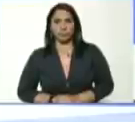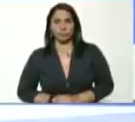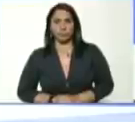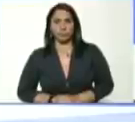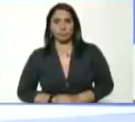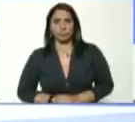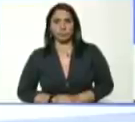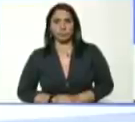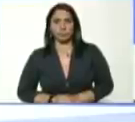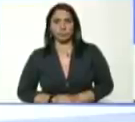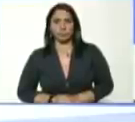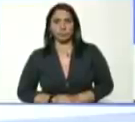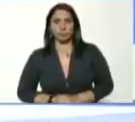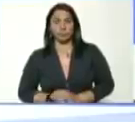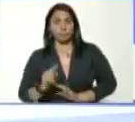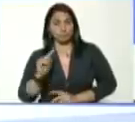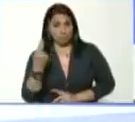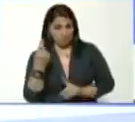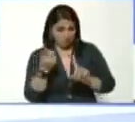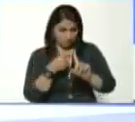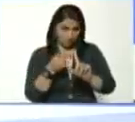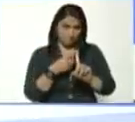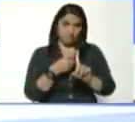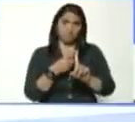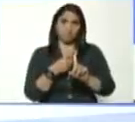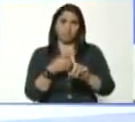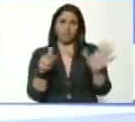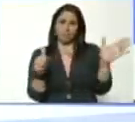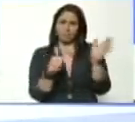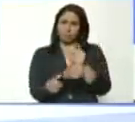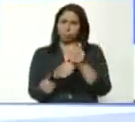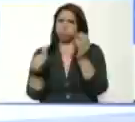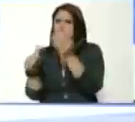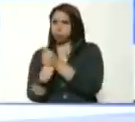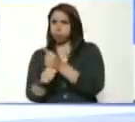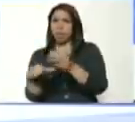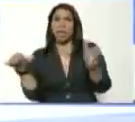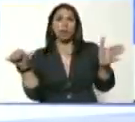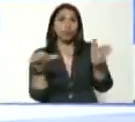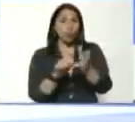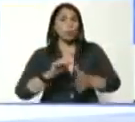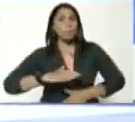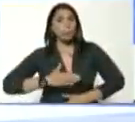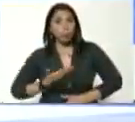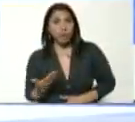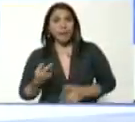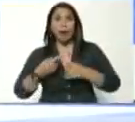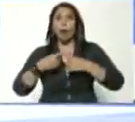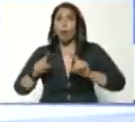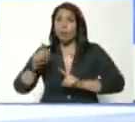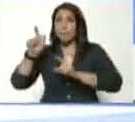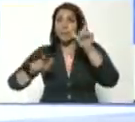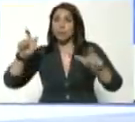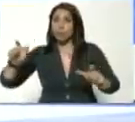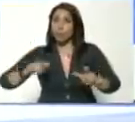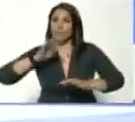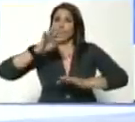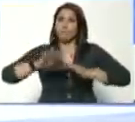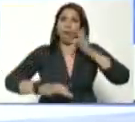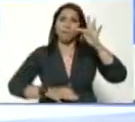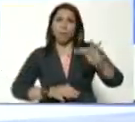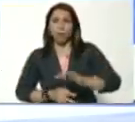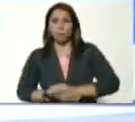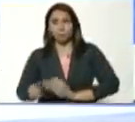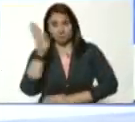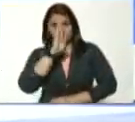En función, en primer lugar, de detectar dónde pudiera haber otros casos de esta variante brasilera. De